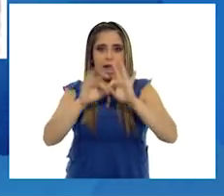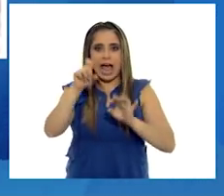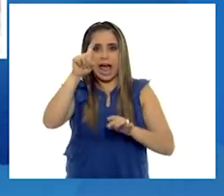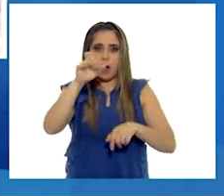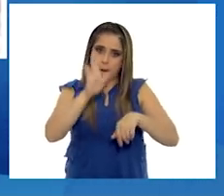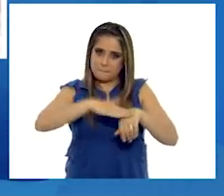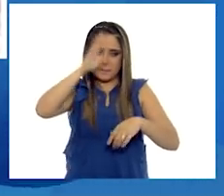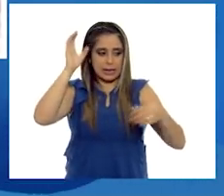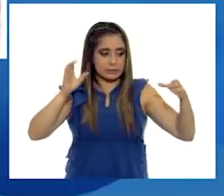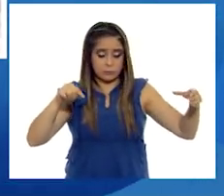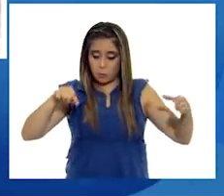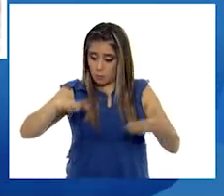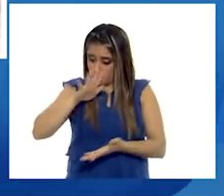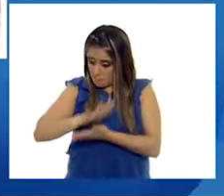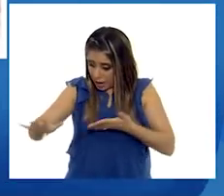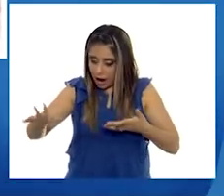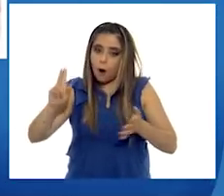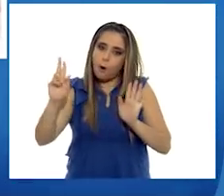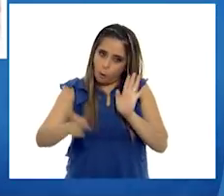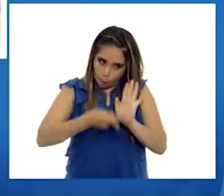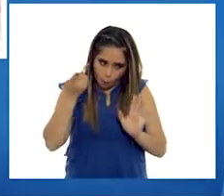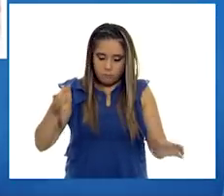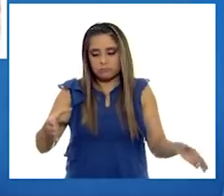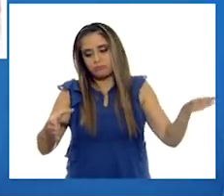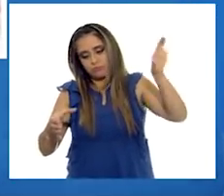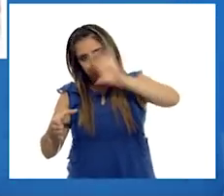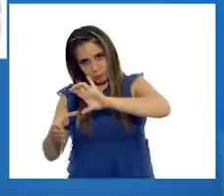suficiente para volverla a rellenar.